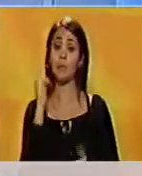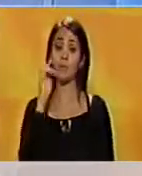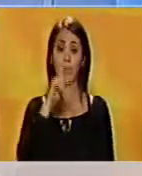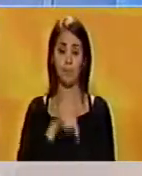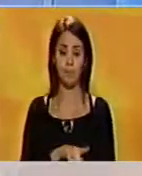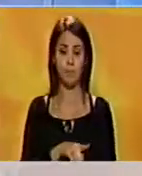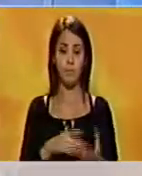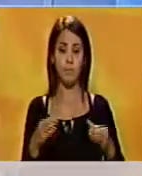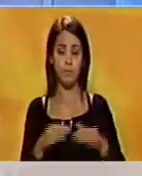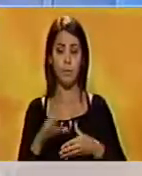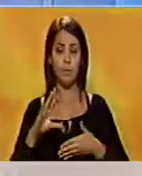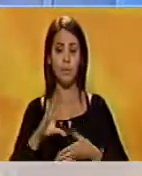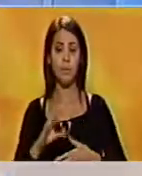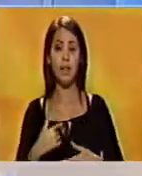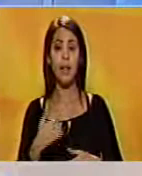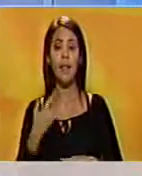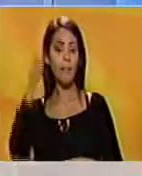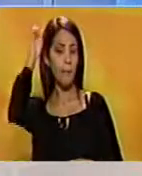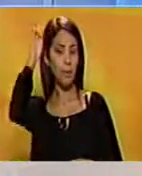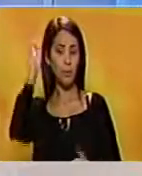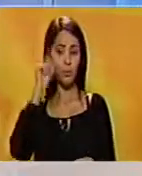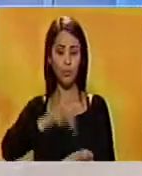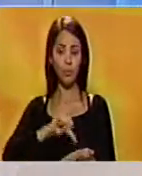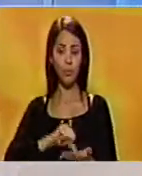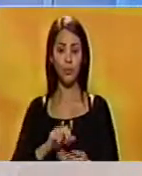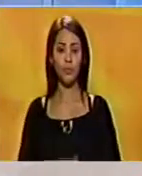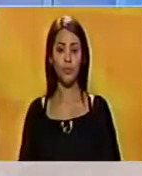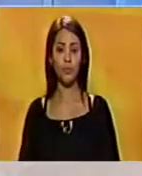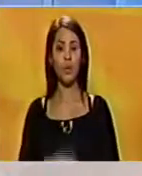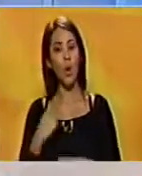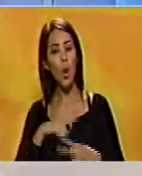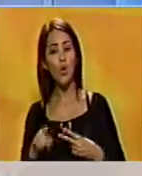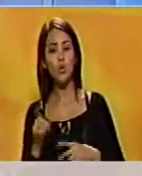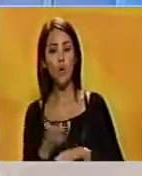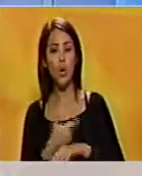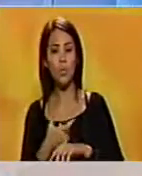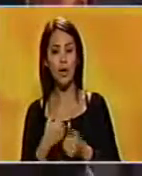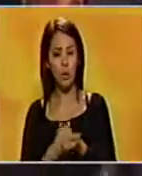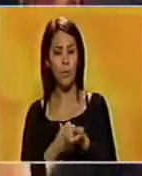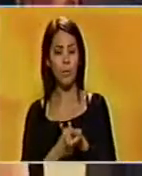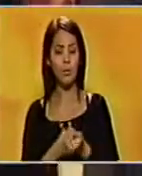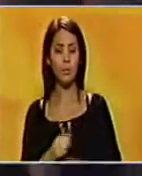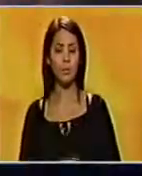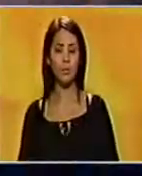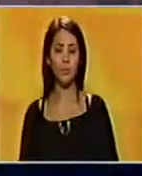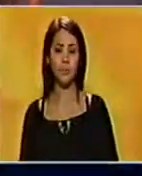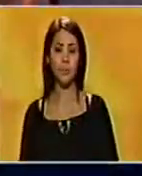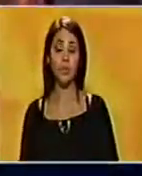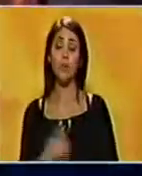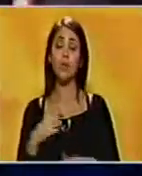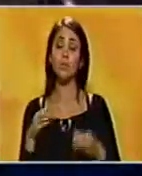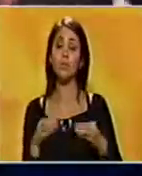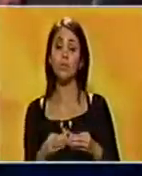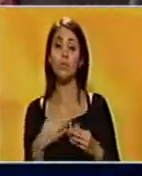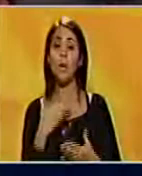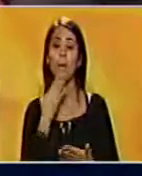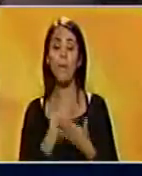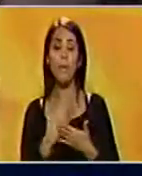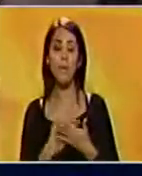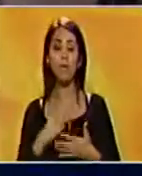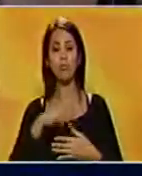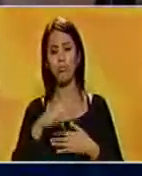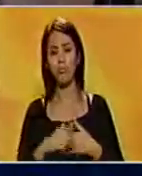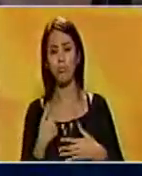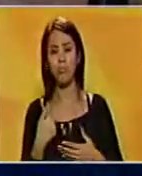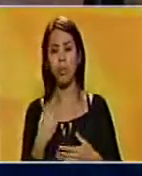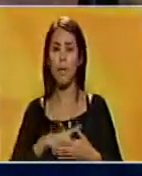a la cumbre de las Américas de Lima. Considera que contará con la ayuda de muchos otros gobiernos. Durante el evento diplomático presentó una propuesta para financiar